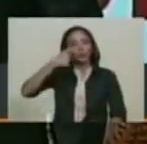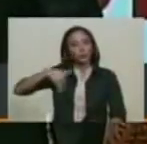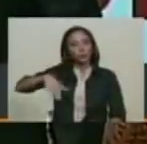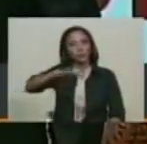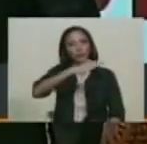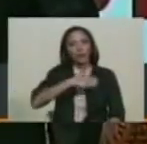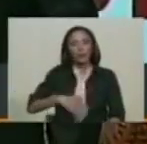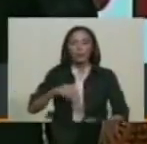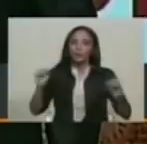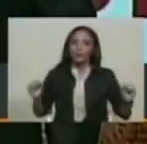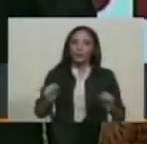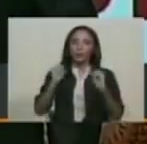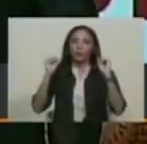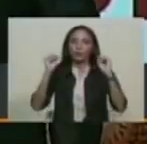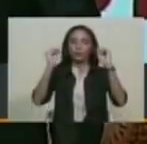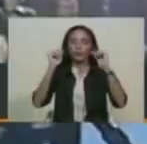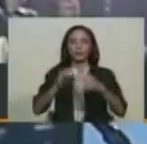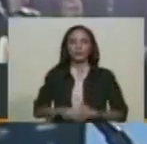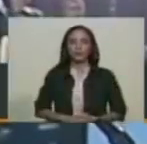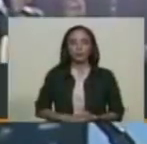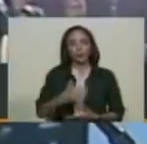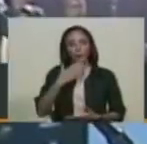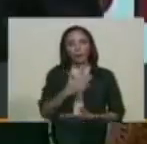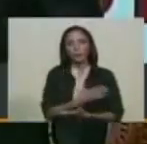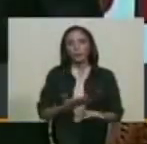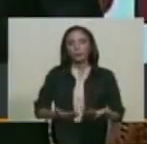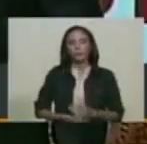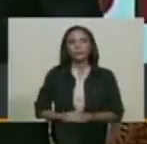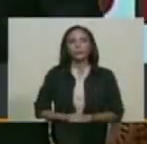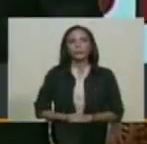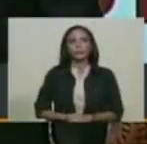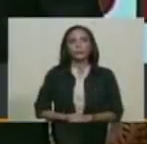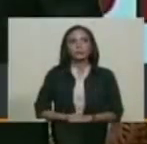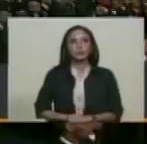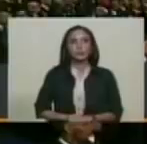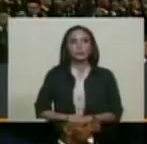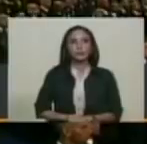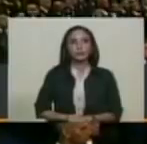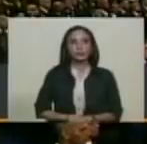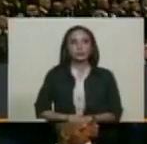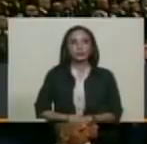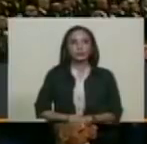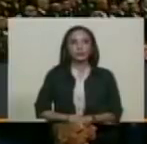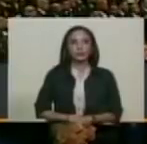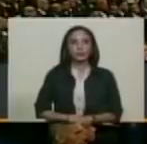Viviremos y venceremos. Mi comandante jefe, permiso para retirarme. Adelante.